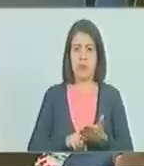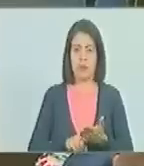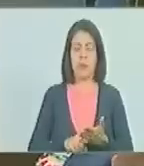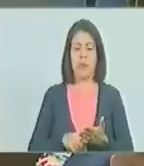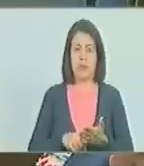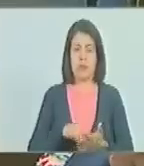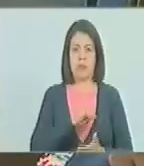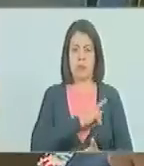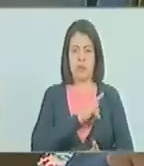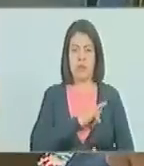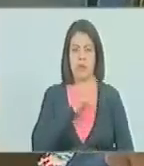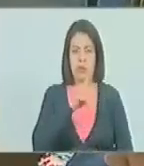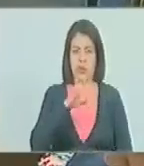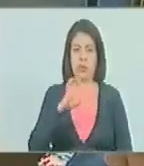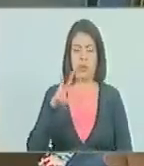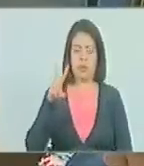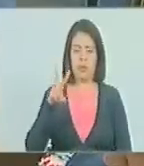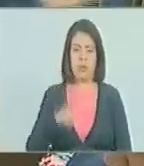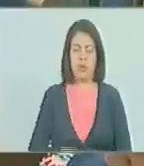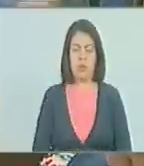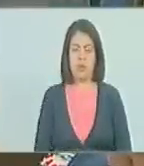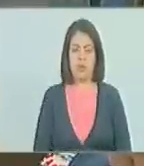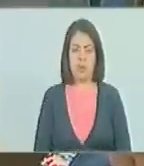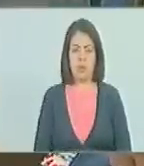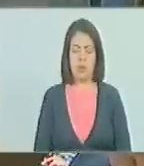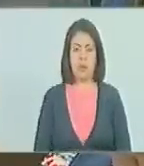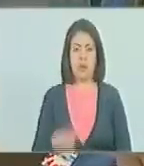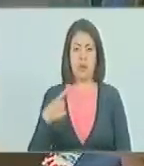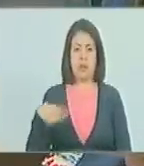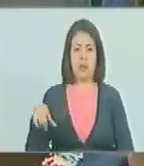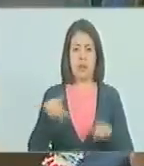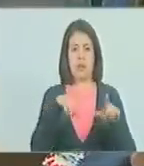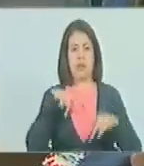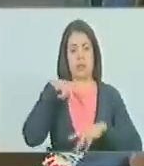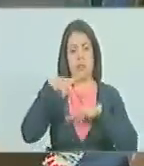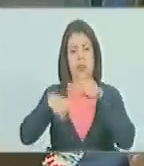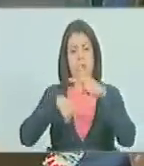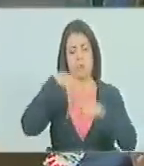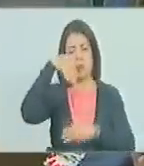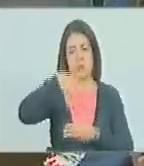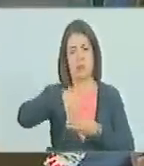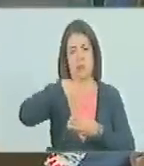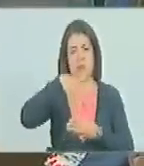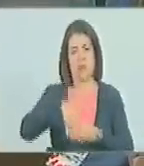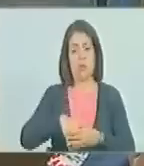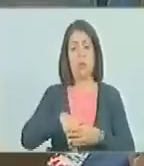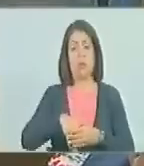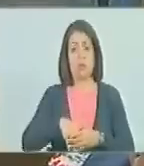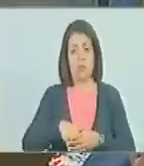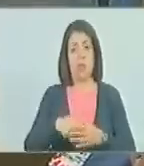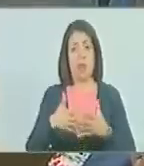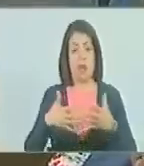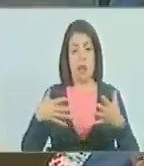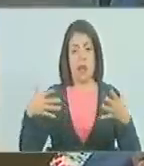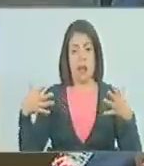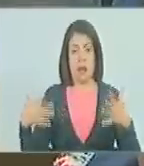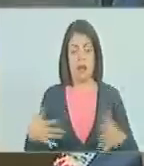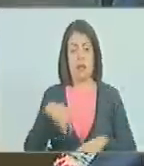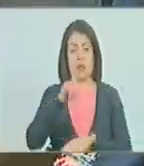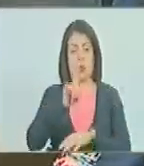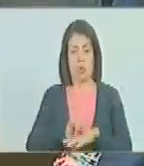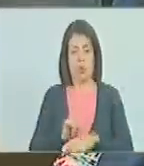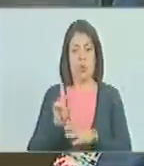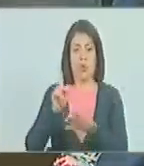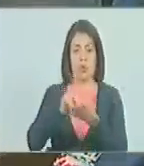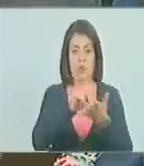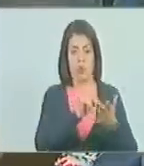la Universidad Central de Venezuela iba a tener lugar un proceso electoral inédito, grande, que contó con